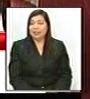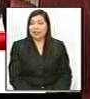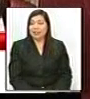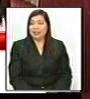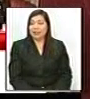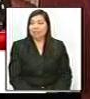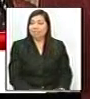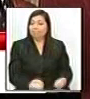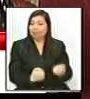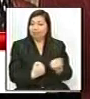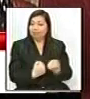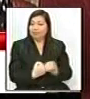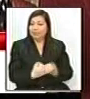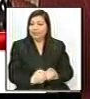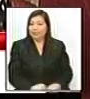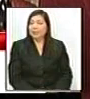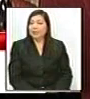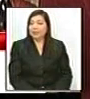cooperante